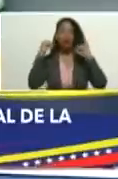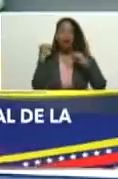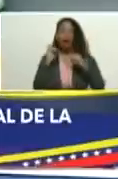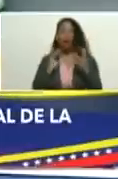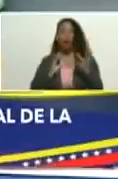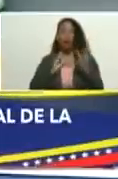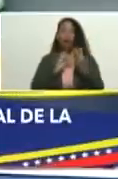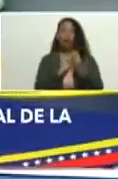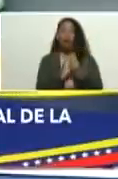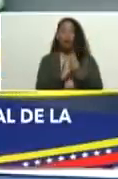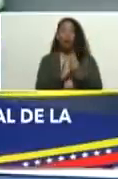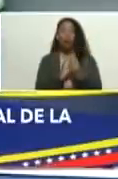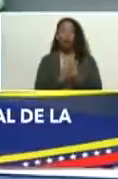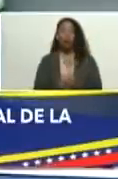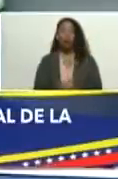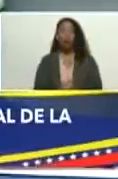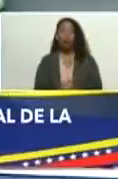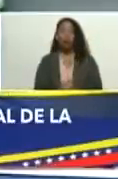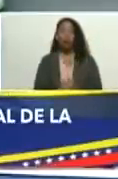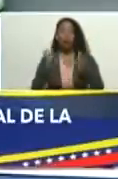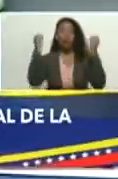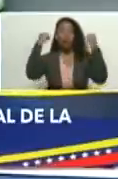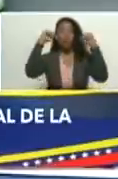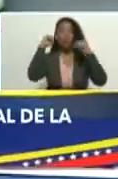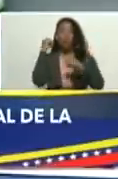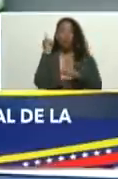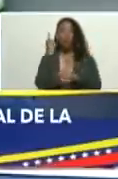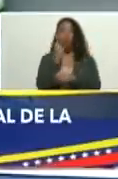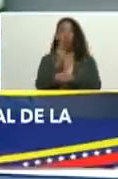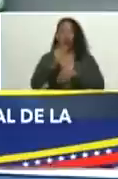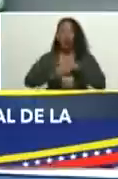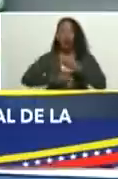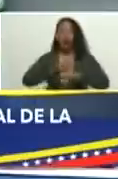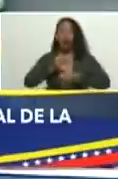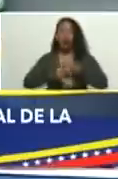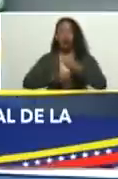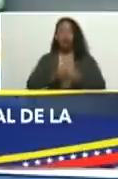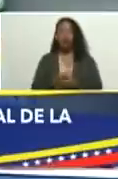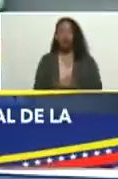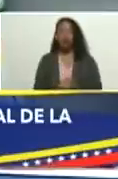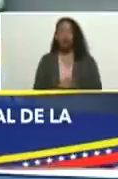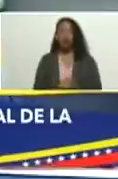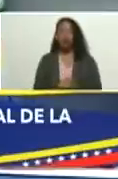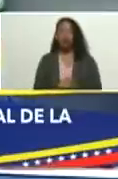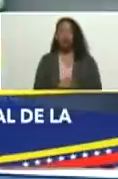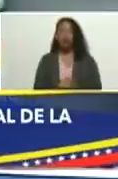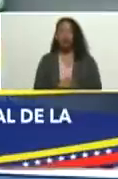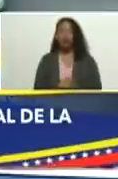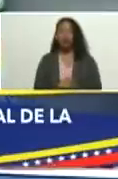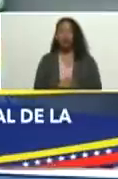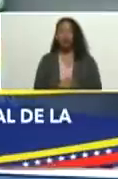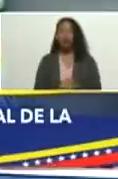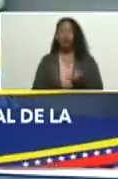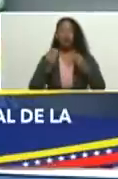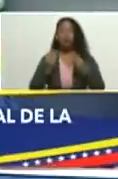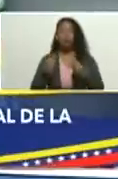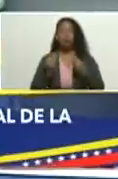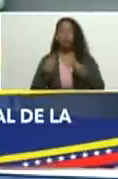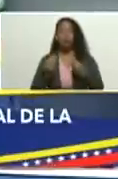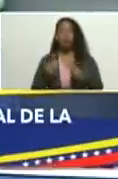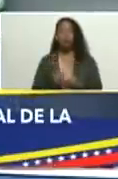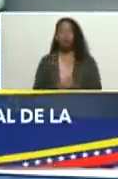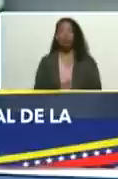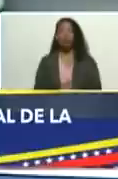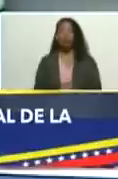juntas. De la práctica debe emanar la experiencia, el conocimiento, para fortalecer